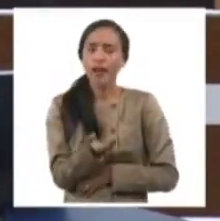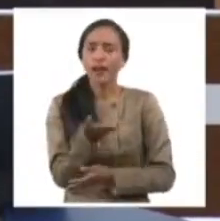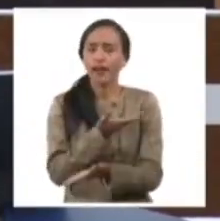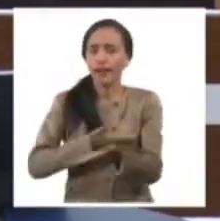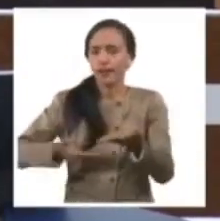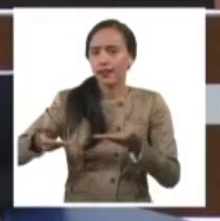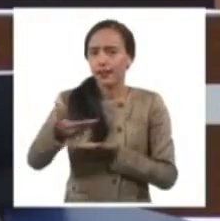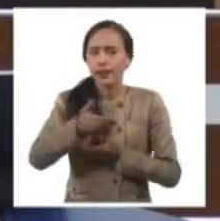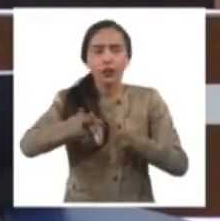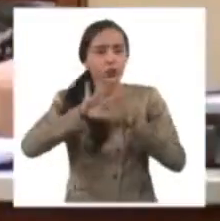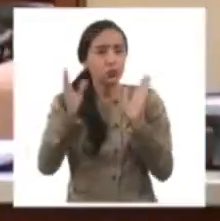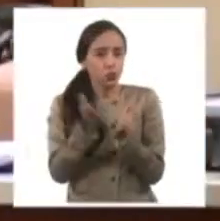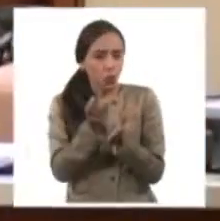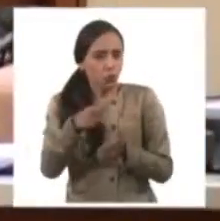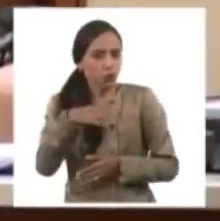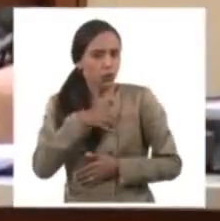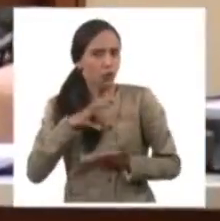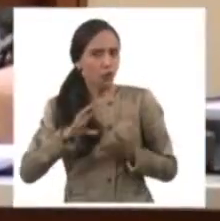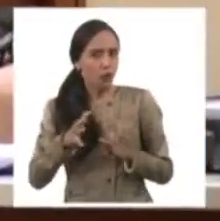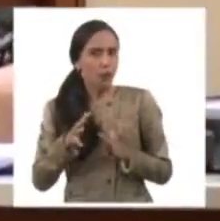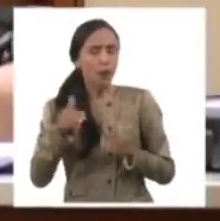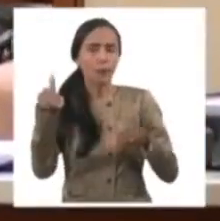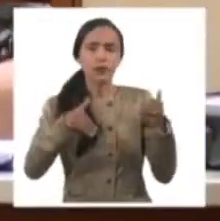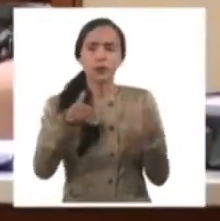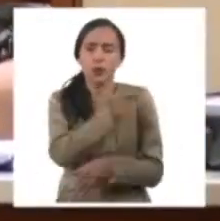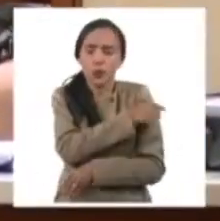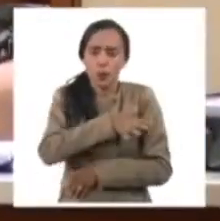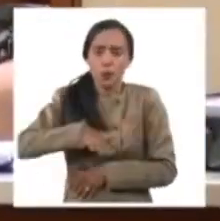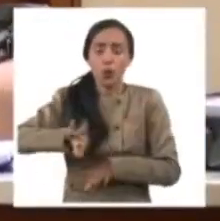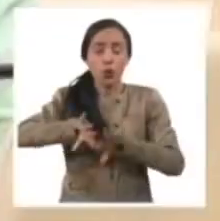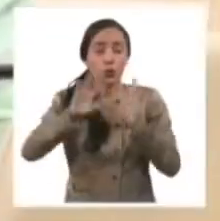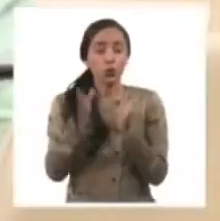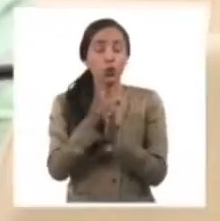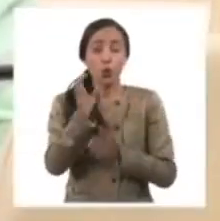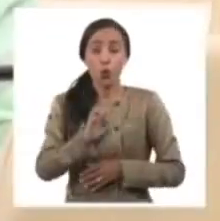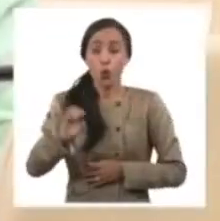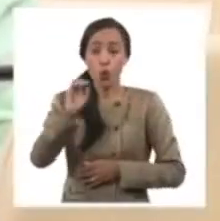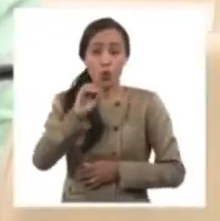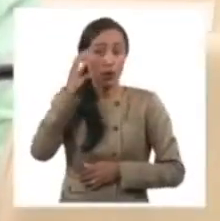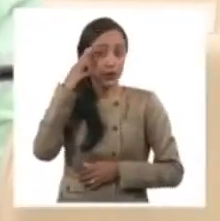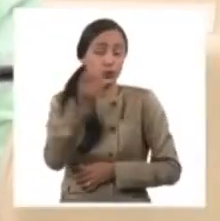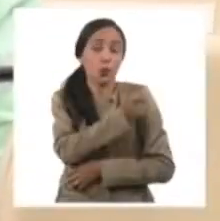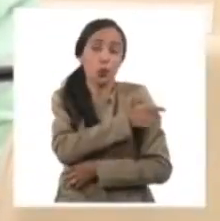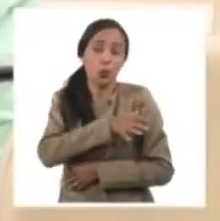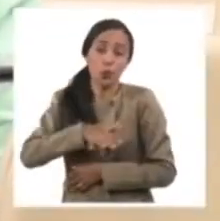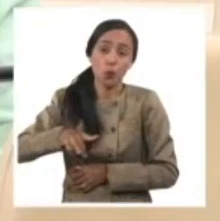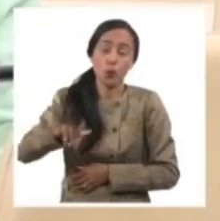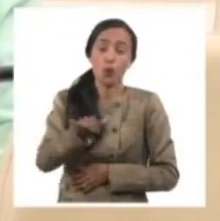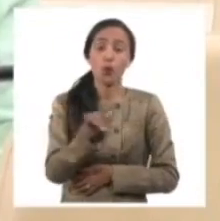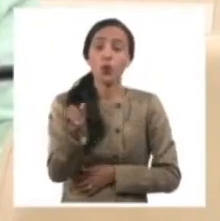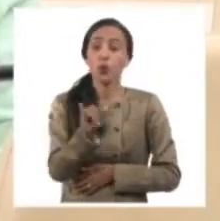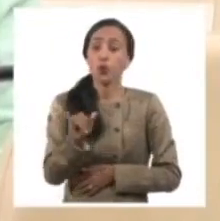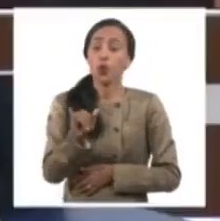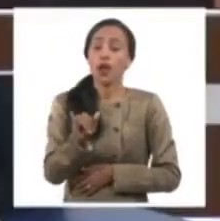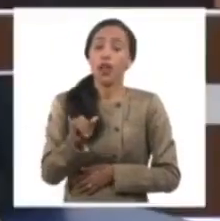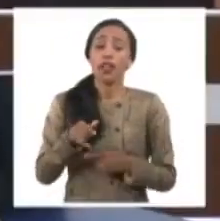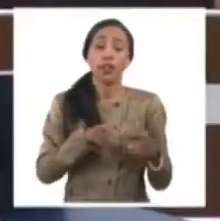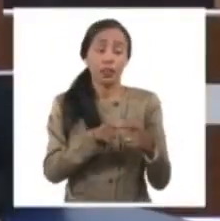mecanismos de participación que nosotros tenemos, todas las organizaciones de masa, todas las organizaciones de la